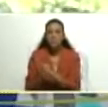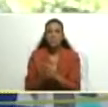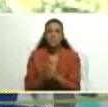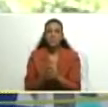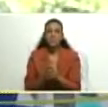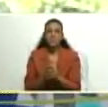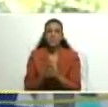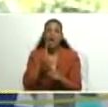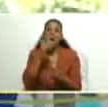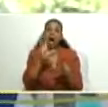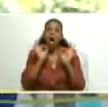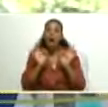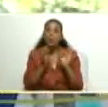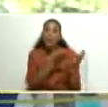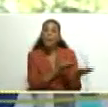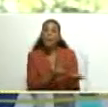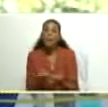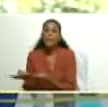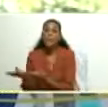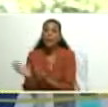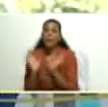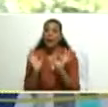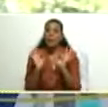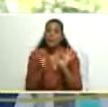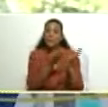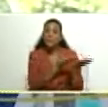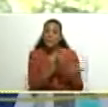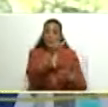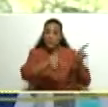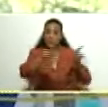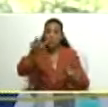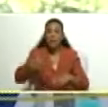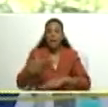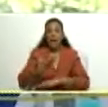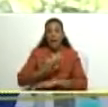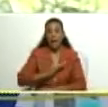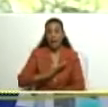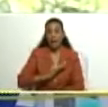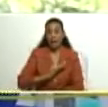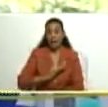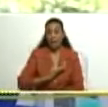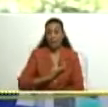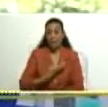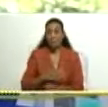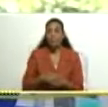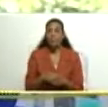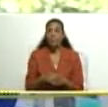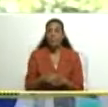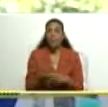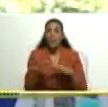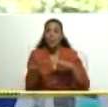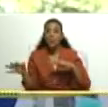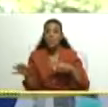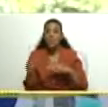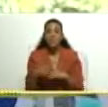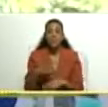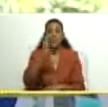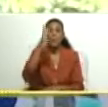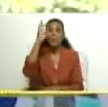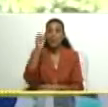tenemos algunos invitados especiales. Está el alcalde del municipio Sucre,